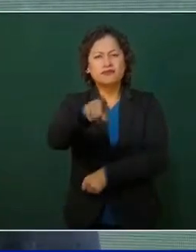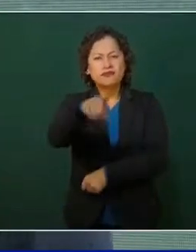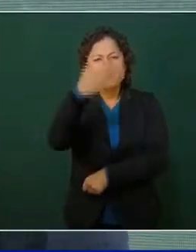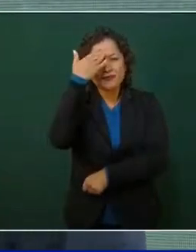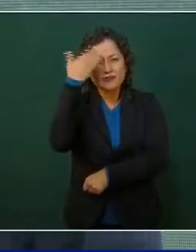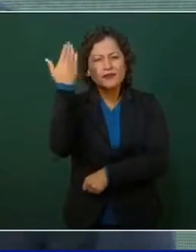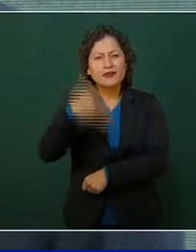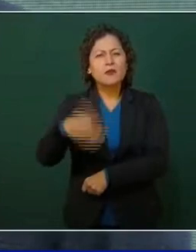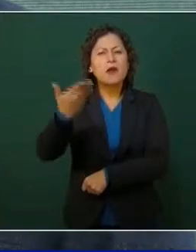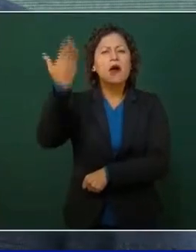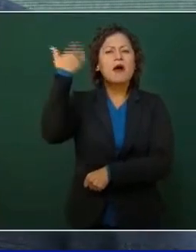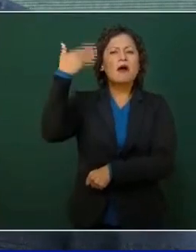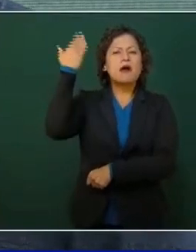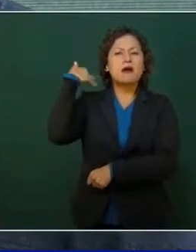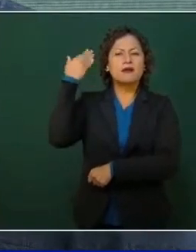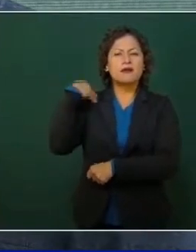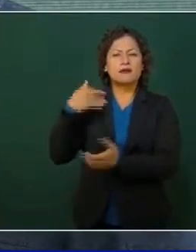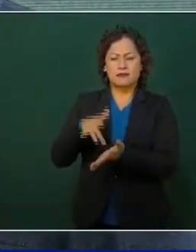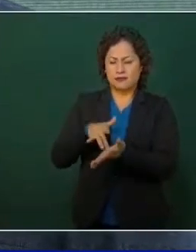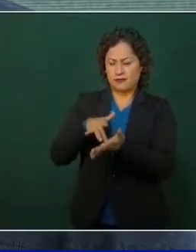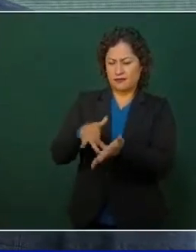pobre?